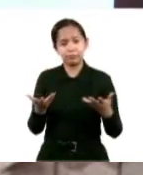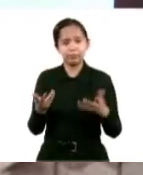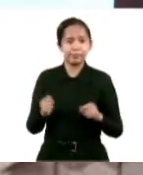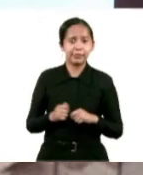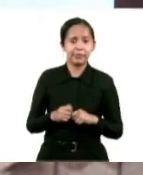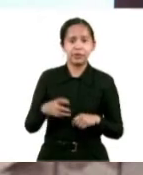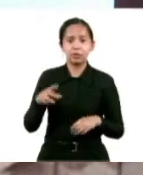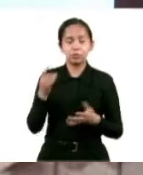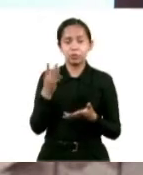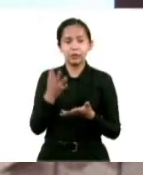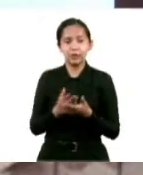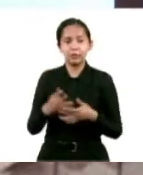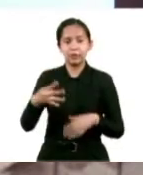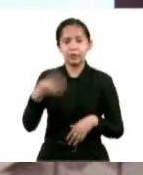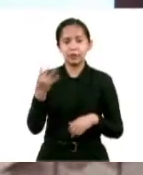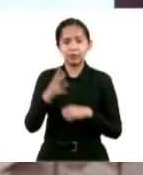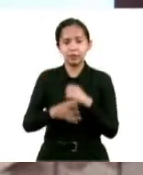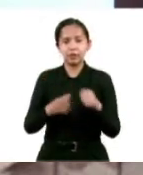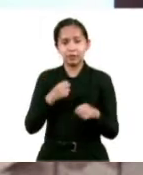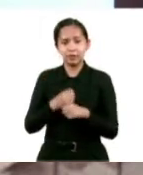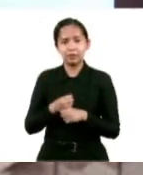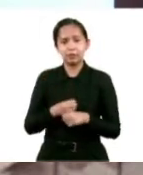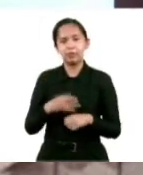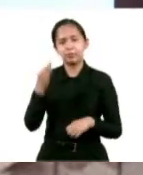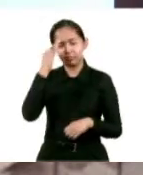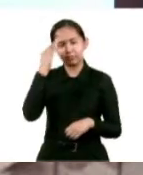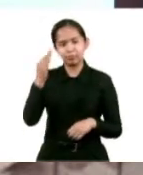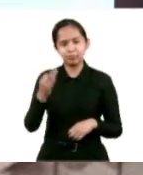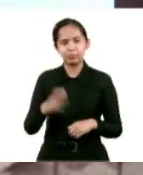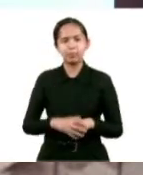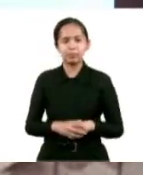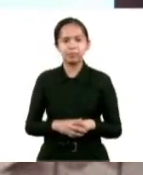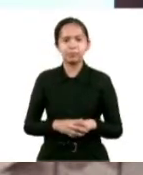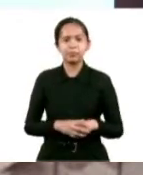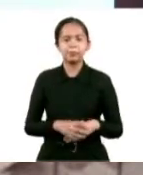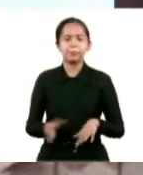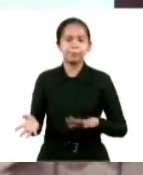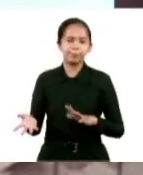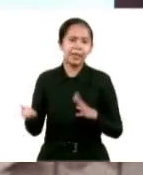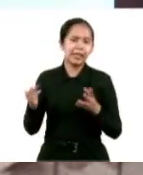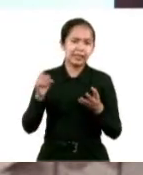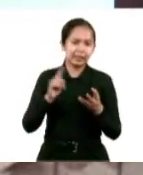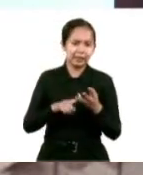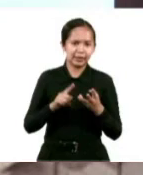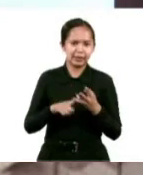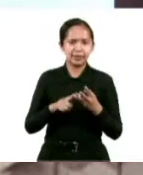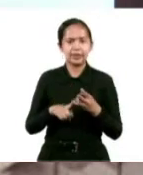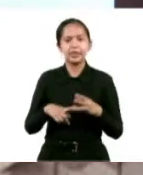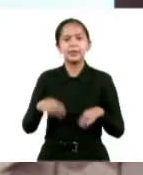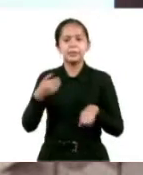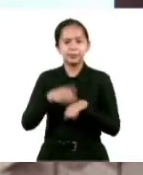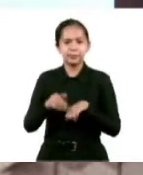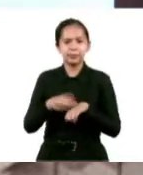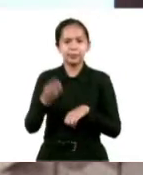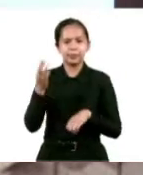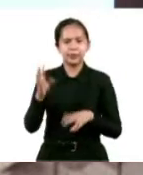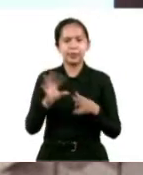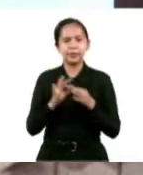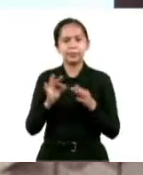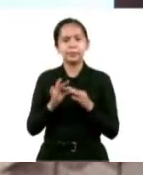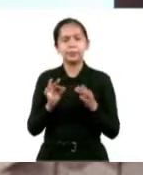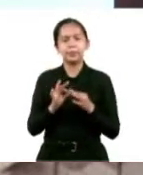de 14 años. Adelante. Reporte fase 3 entregado por DNB, conclusiones y